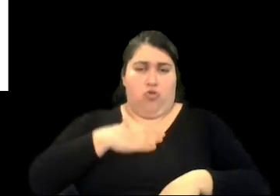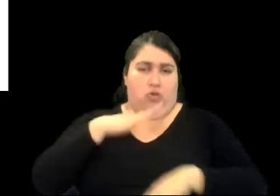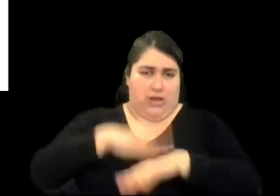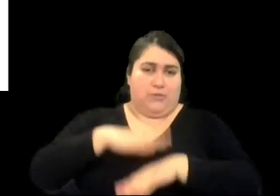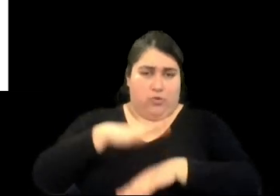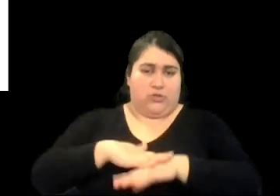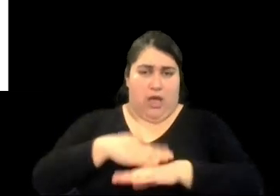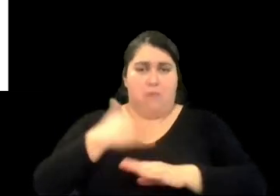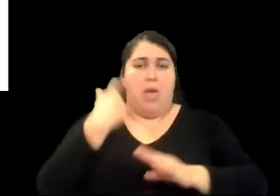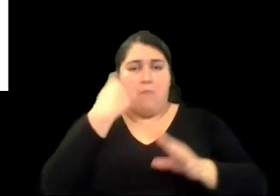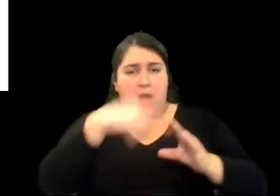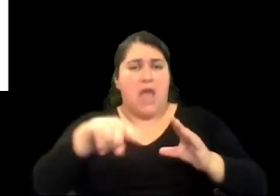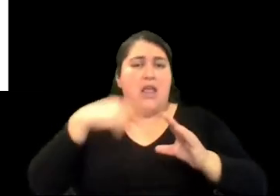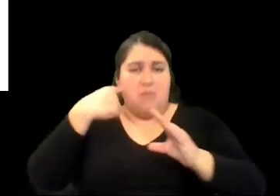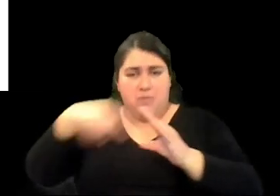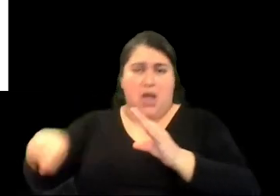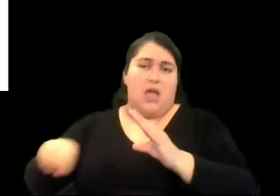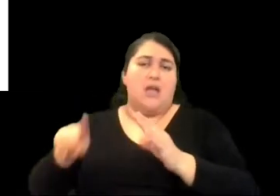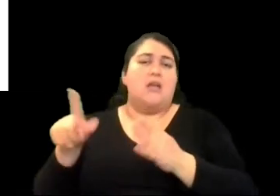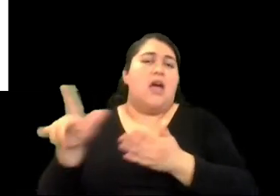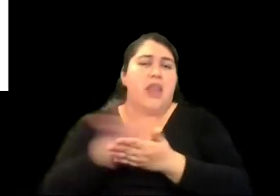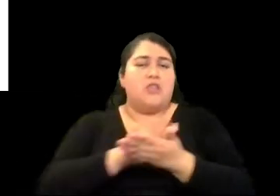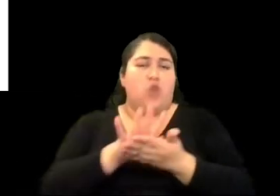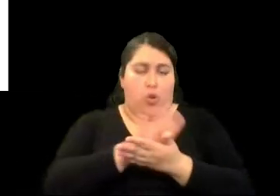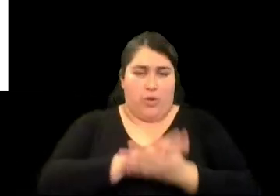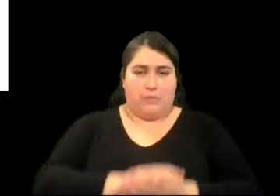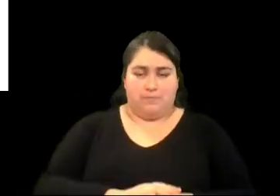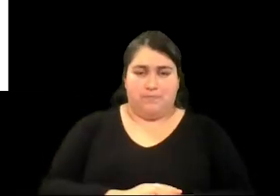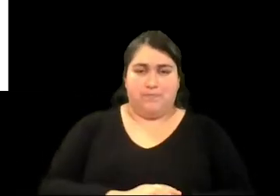mail, intentar evacuarlas. ¿Les parece?